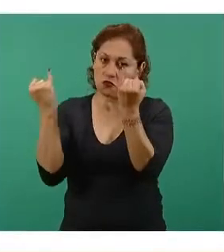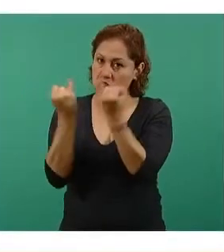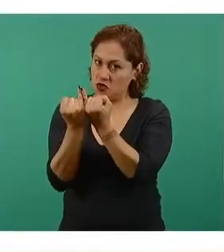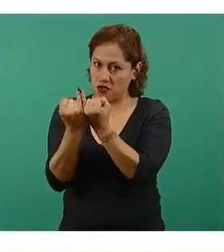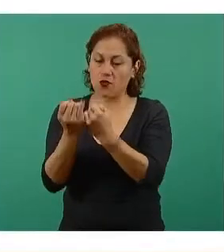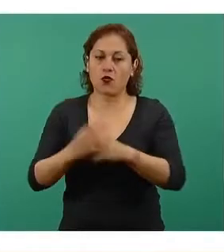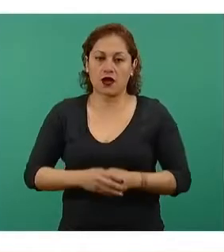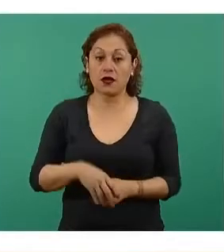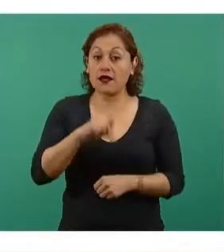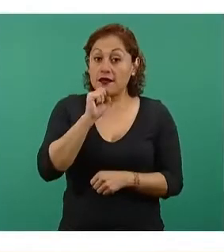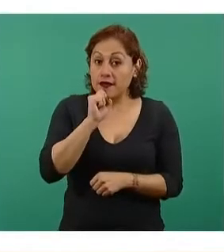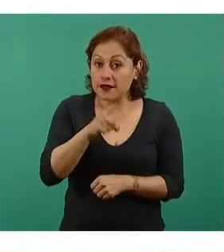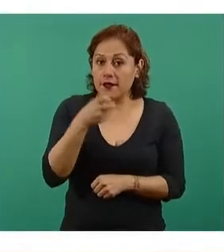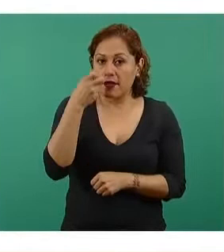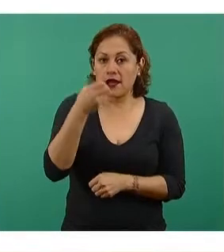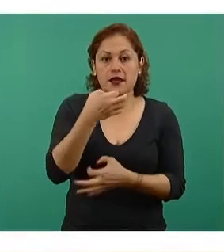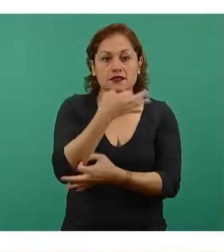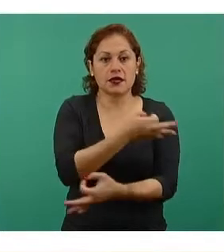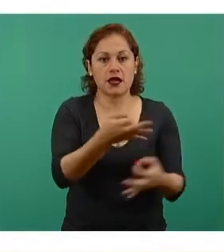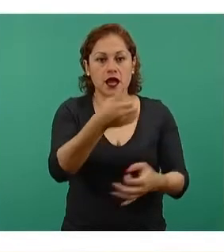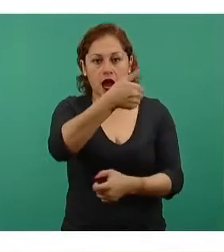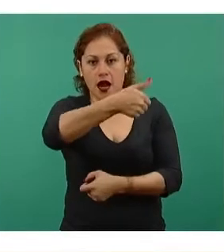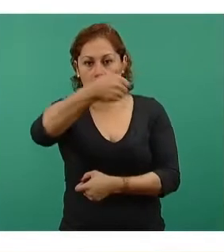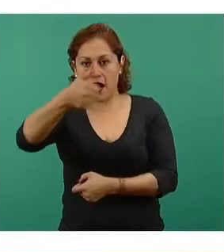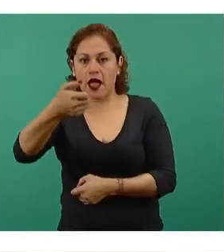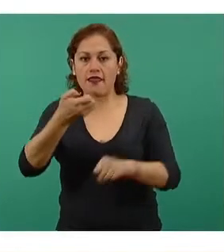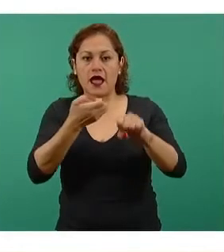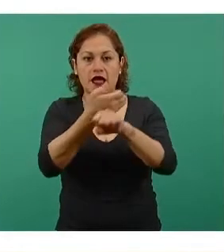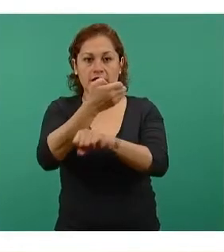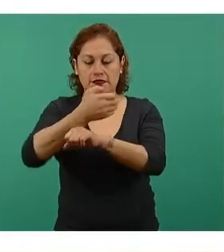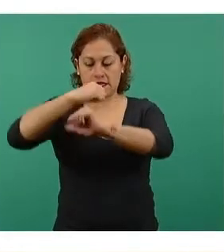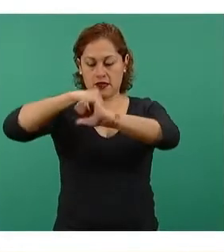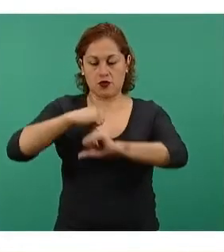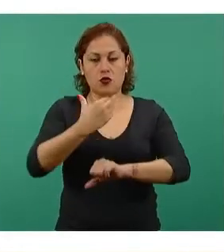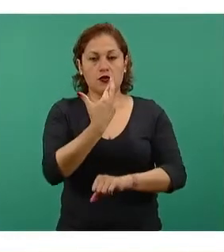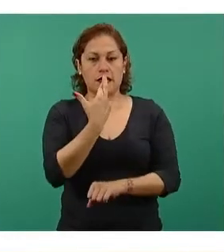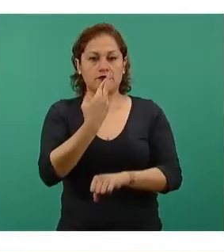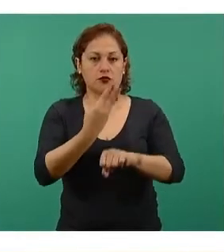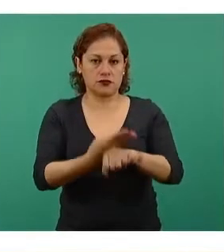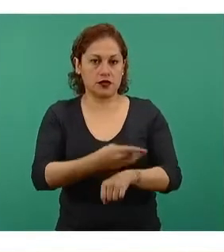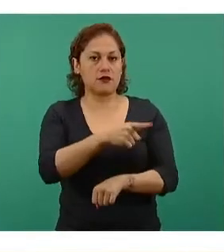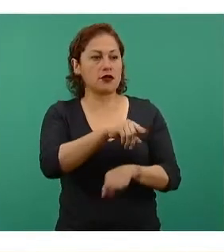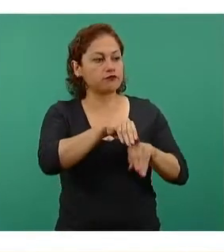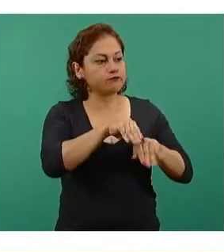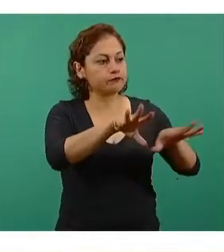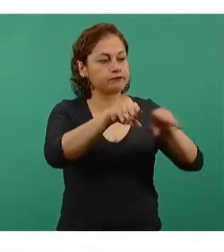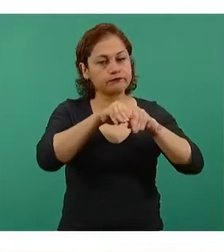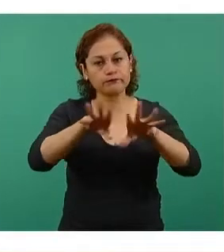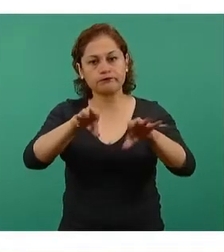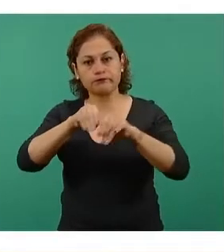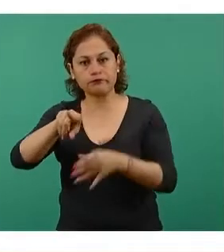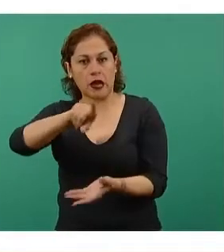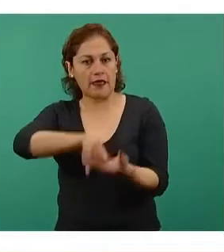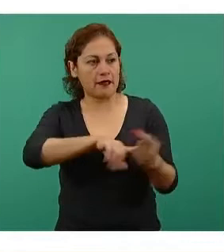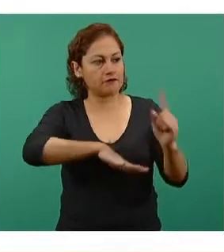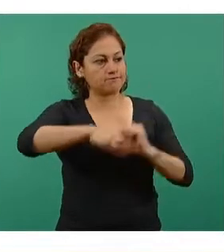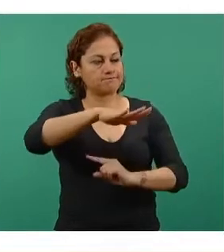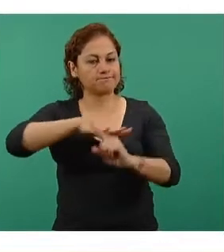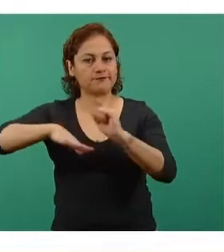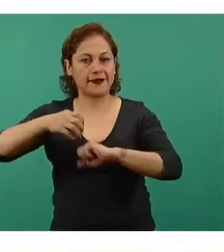comunicados que se dan también a nivel estatal a través de sus voceros oficiales para que la población también esté debidamente